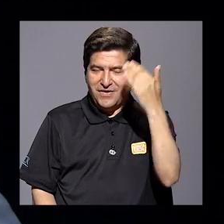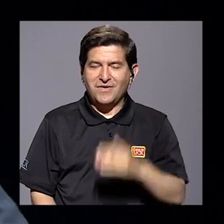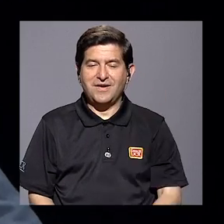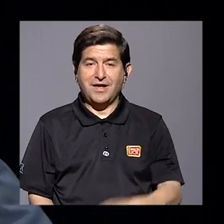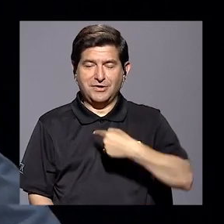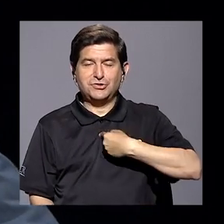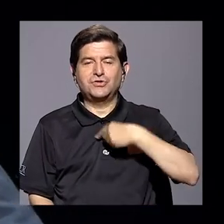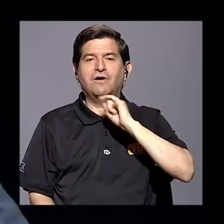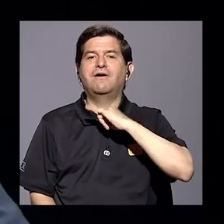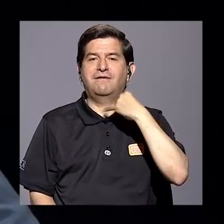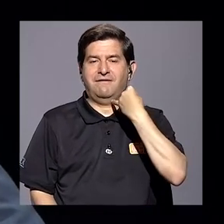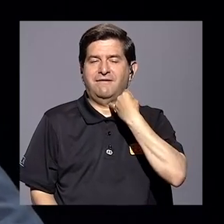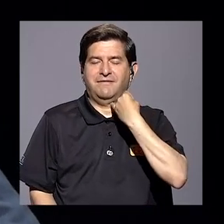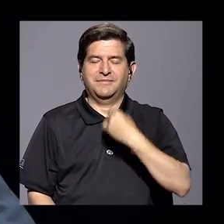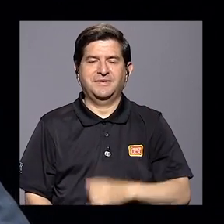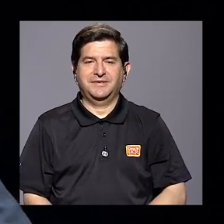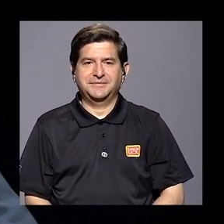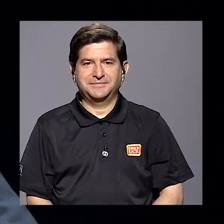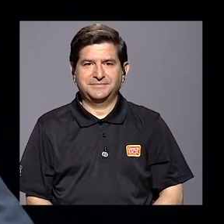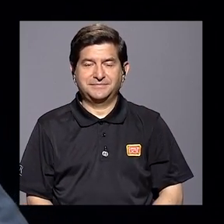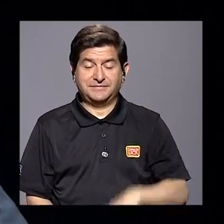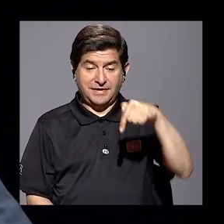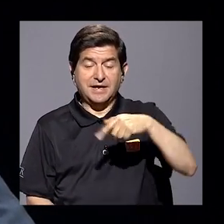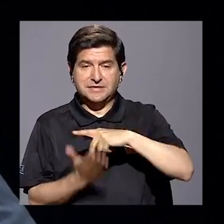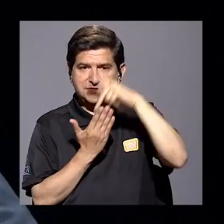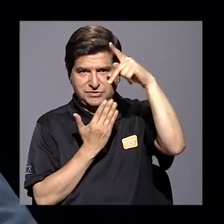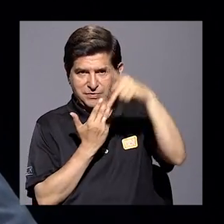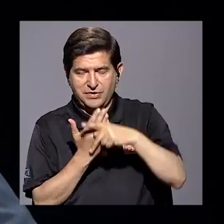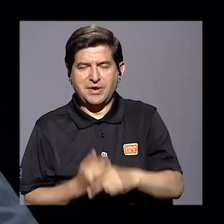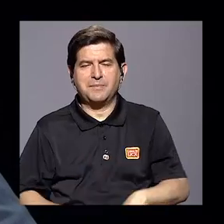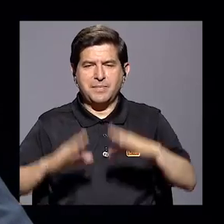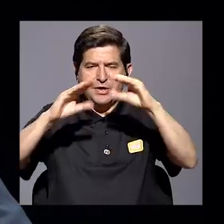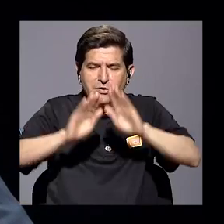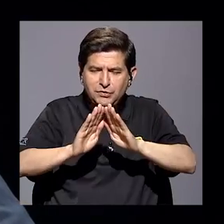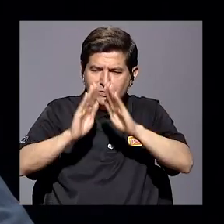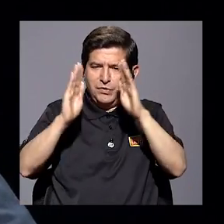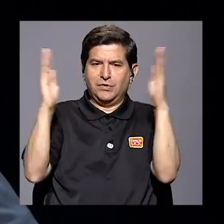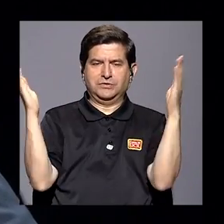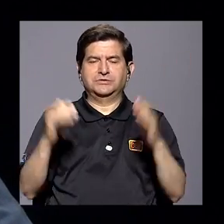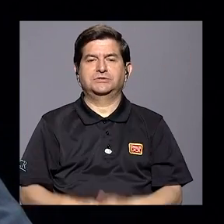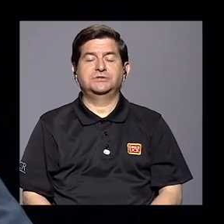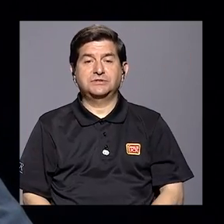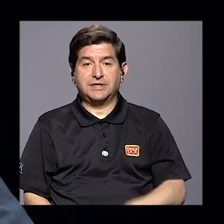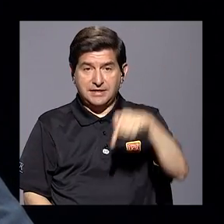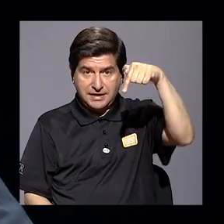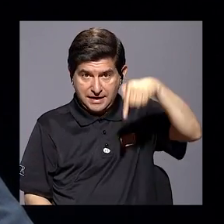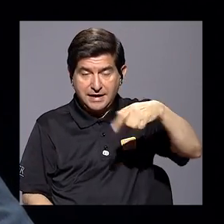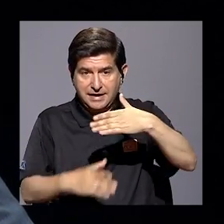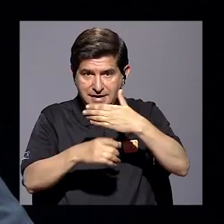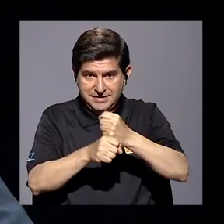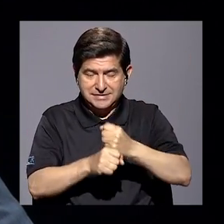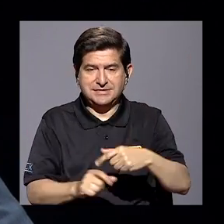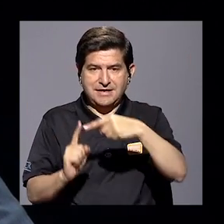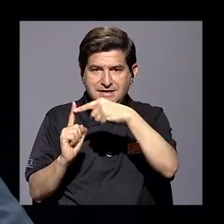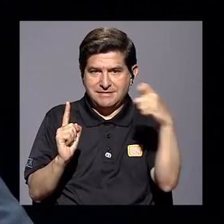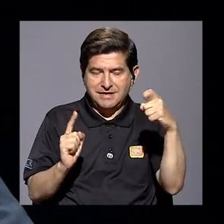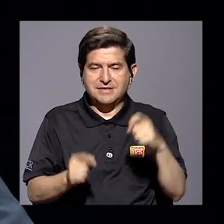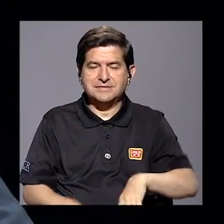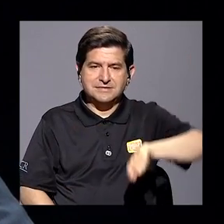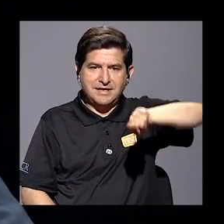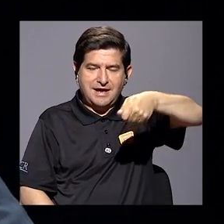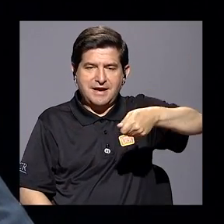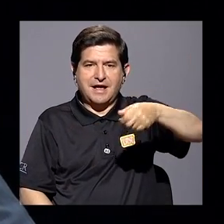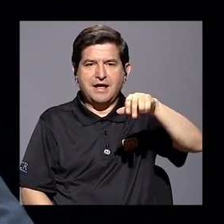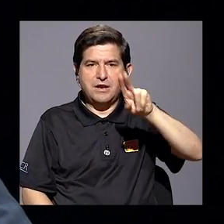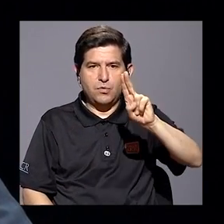hola soy jaime ordóñez y este es el programa la noche abierta que producimos acá desde